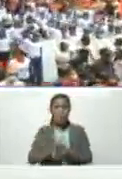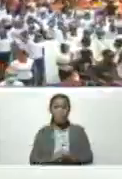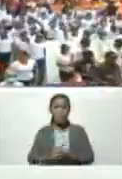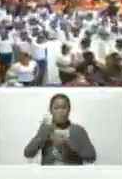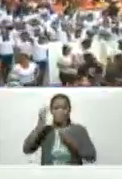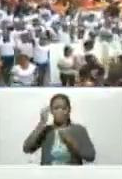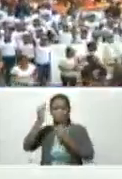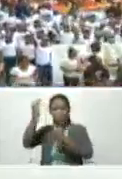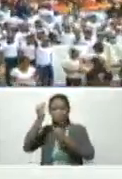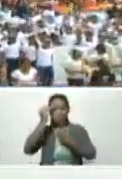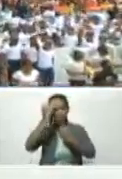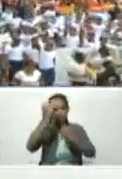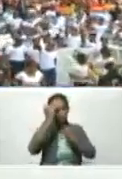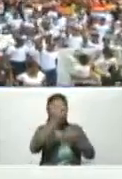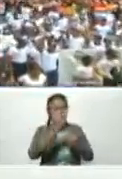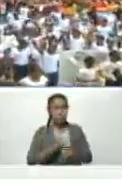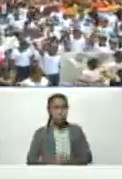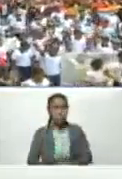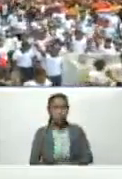¡Saludos!